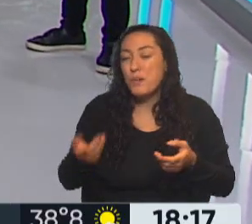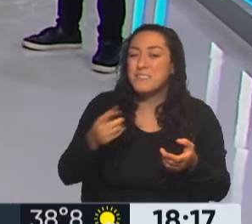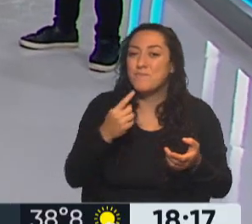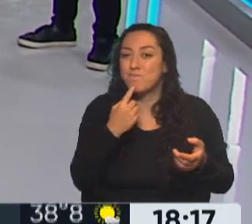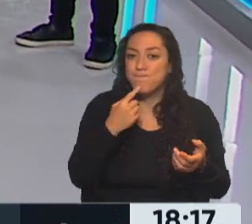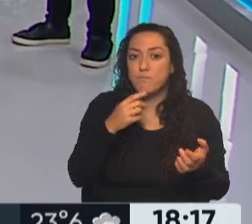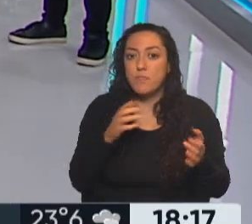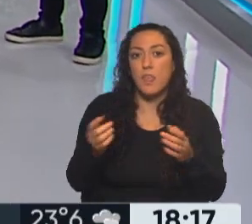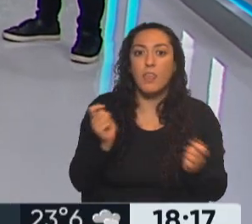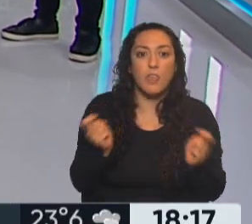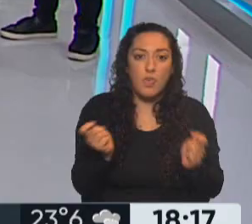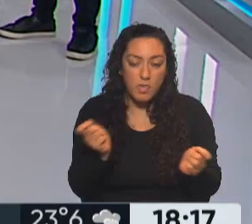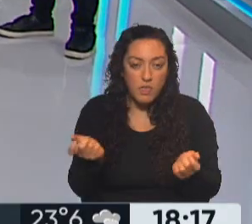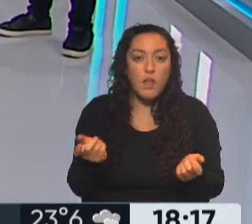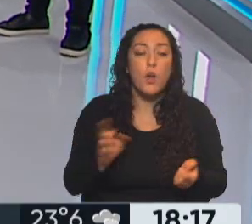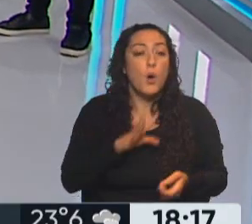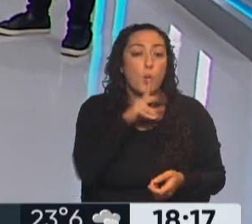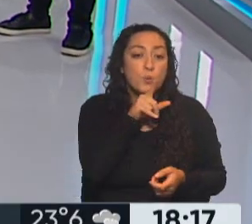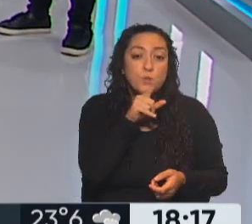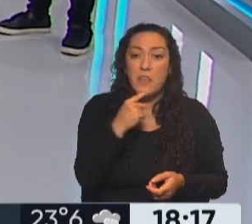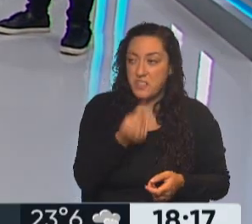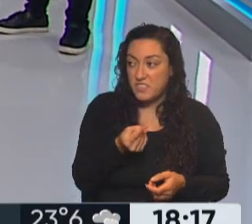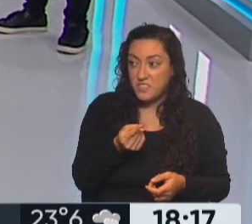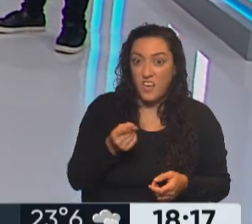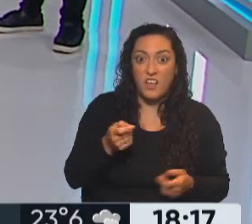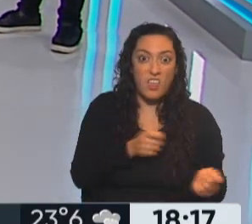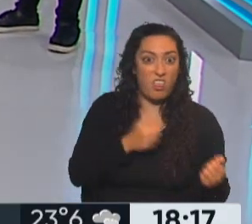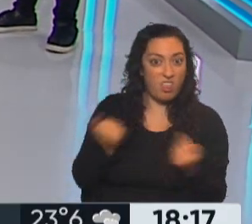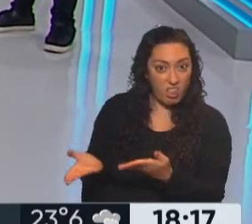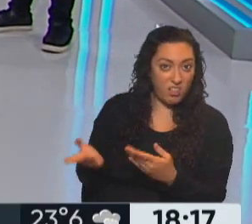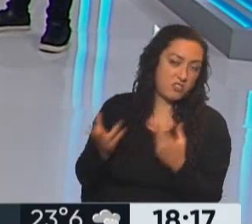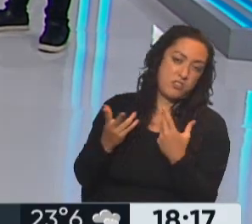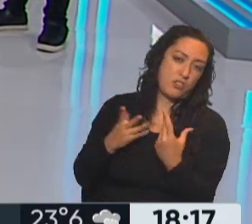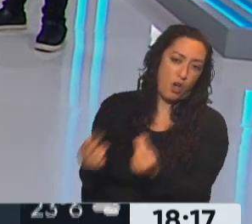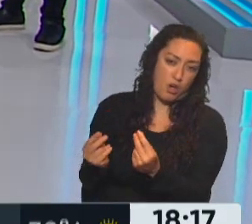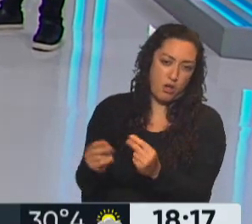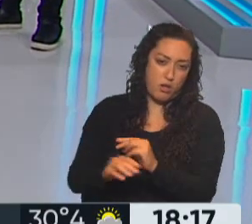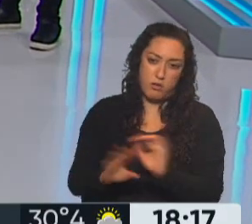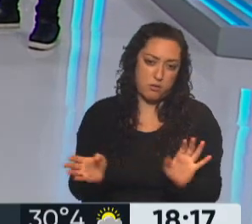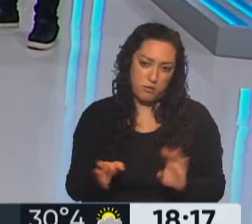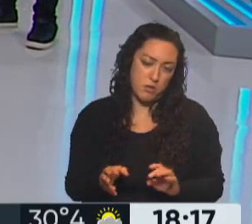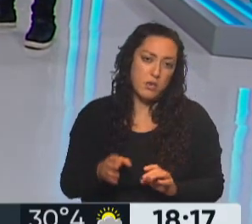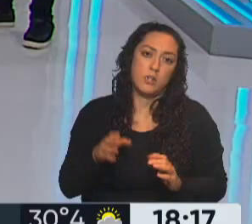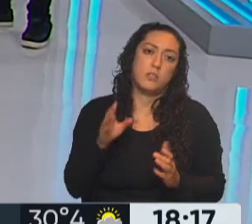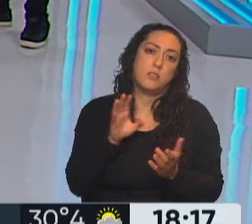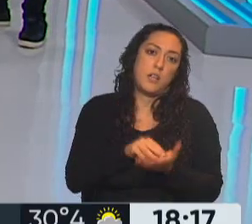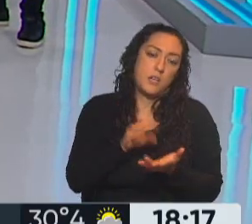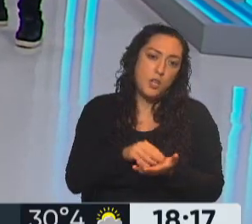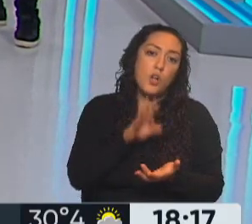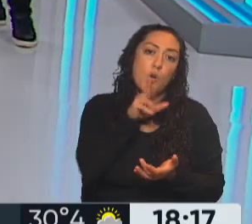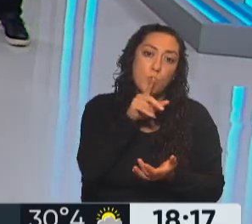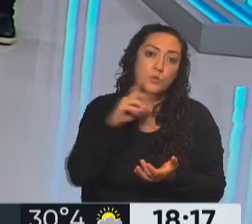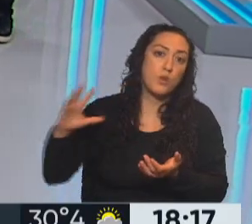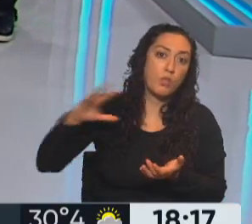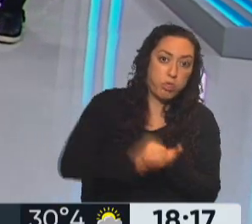ambigüedad, y desde Rusia lo que sostienen es que de ninguna manera cederían en el territorio ruso donde está Ucrania. Así